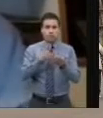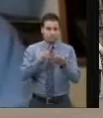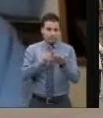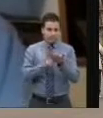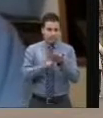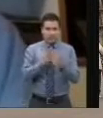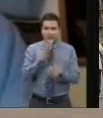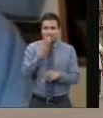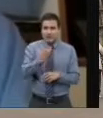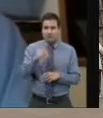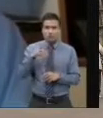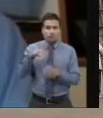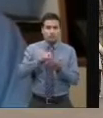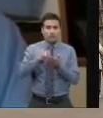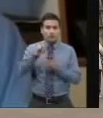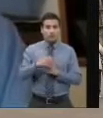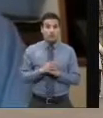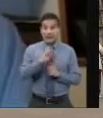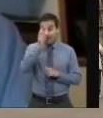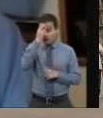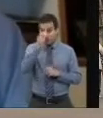que recordar que